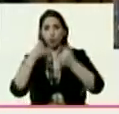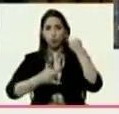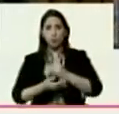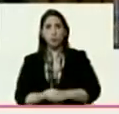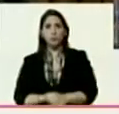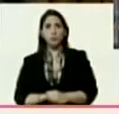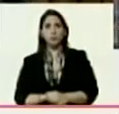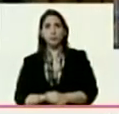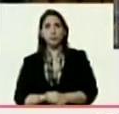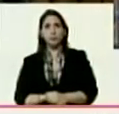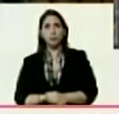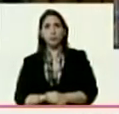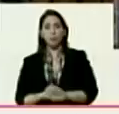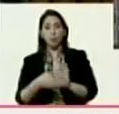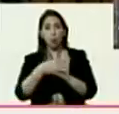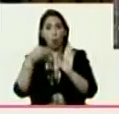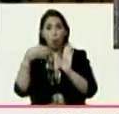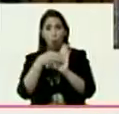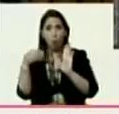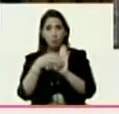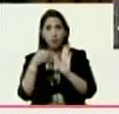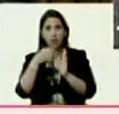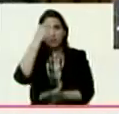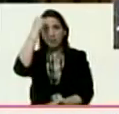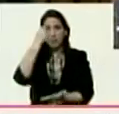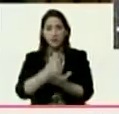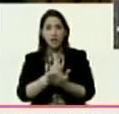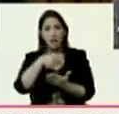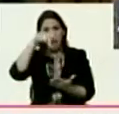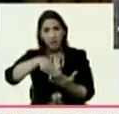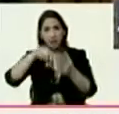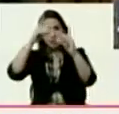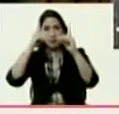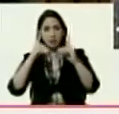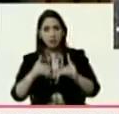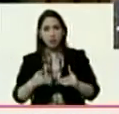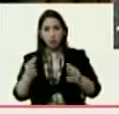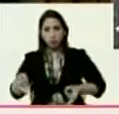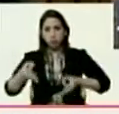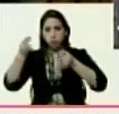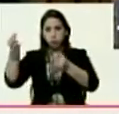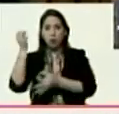ordena remitir copia certificada de esta decisión a la Asamblea